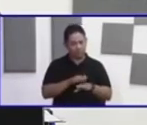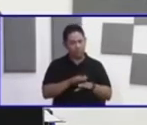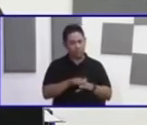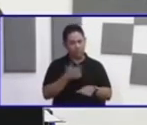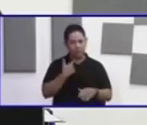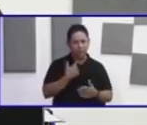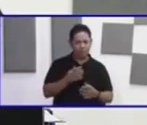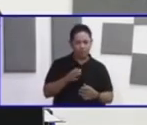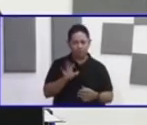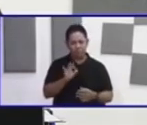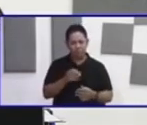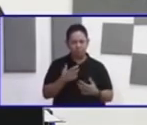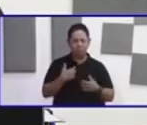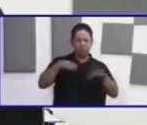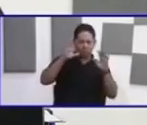azar o por